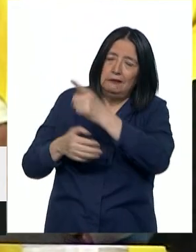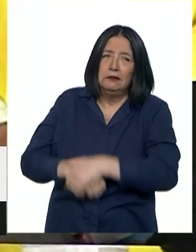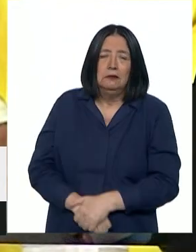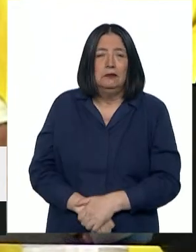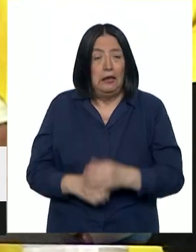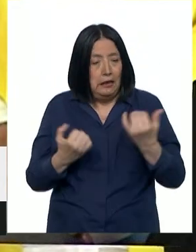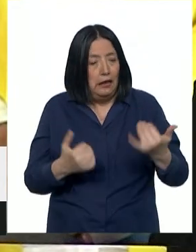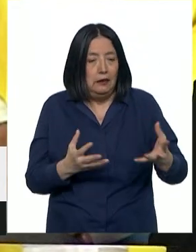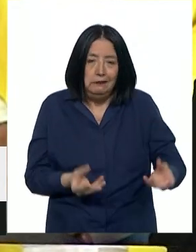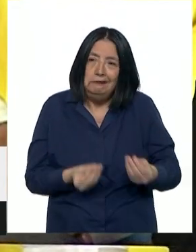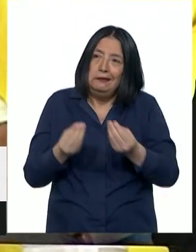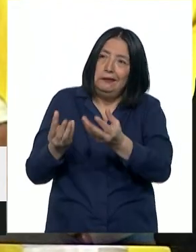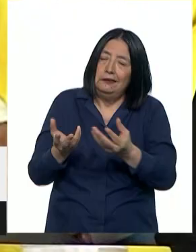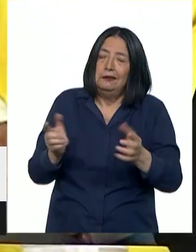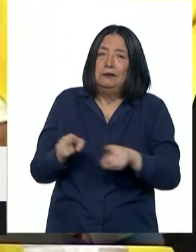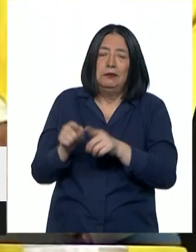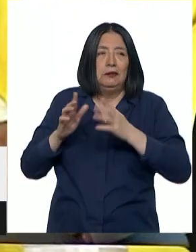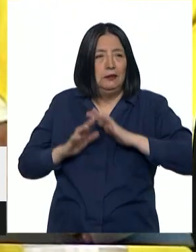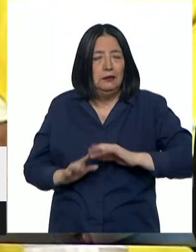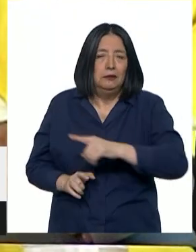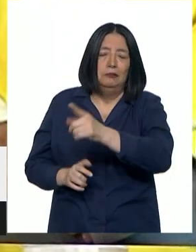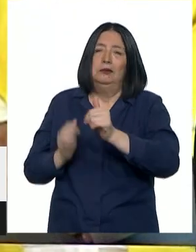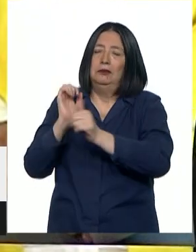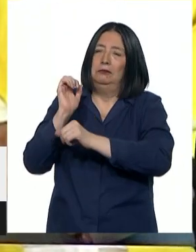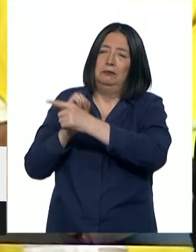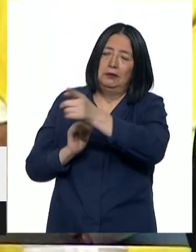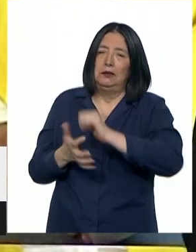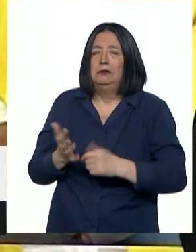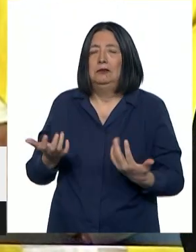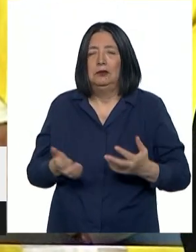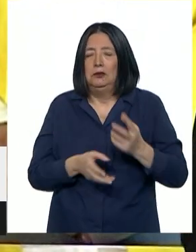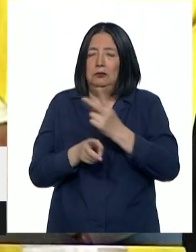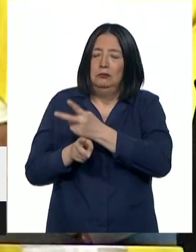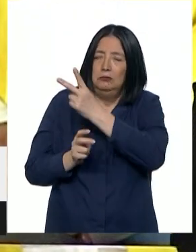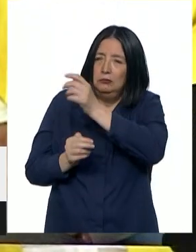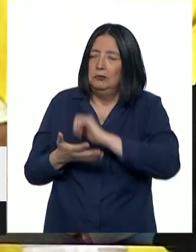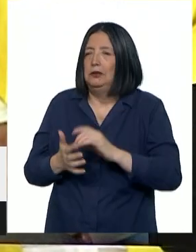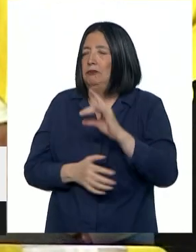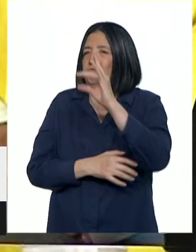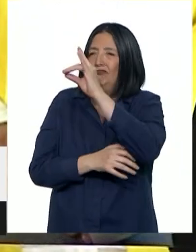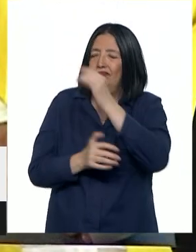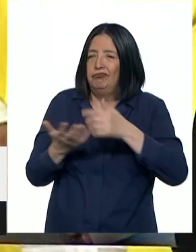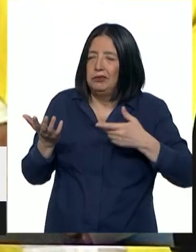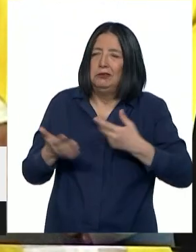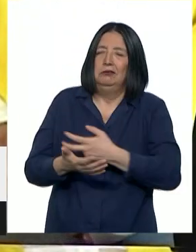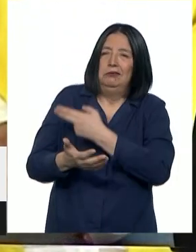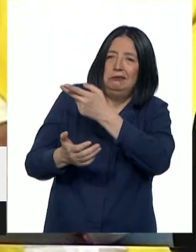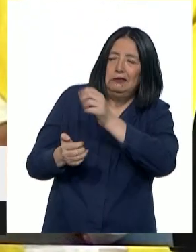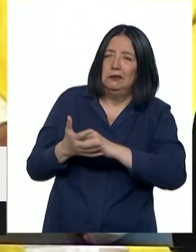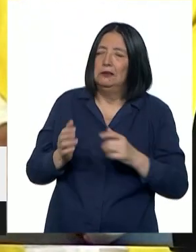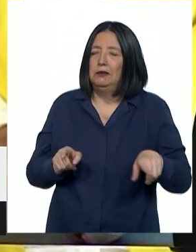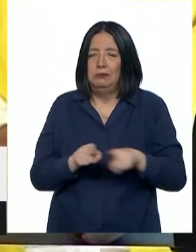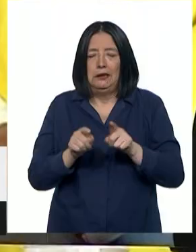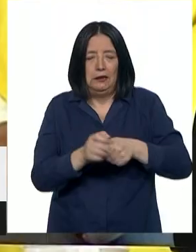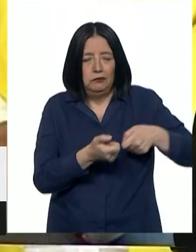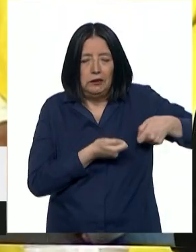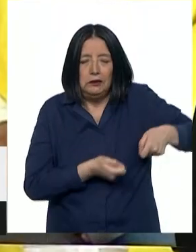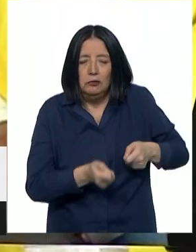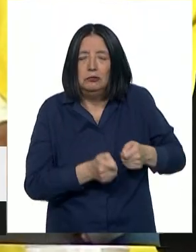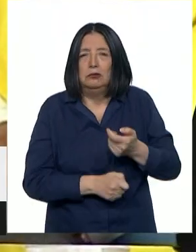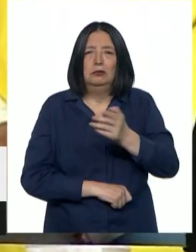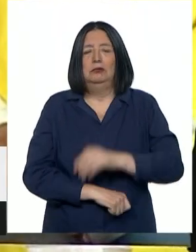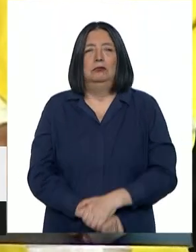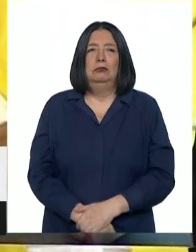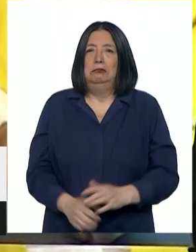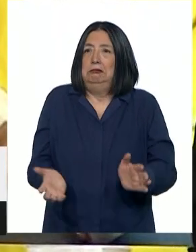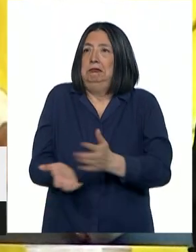Hay que generar también tranquilidad para nuestros hermanos ganaderos, alpaqueros, agricultores.